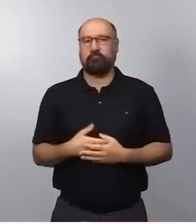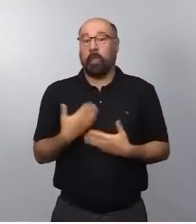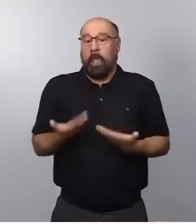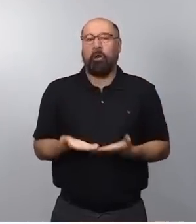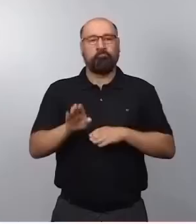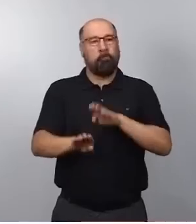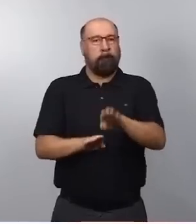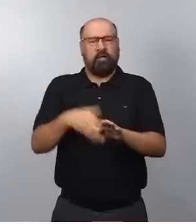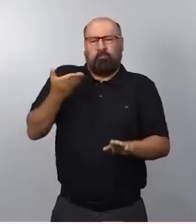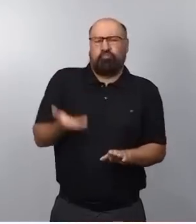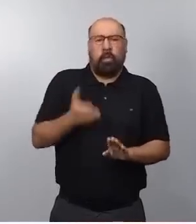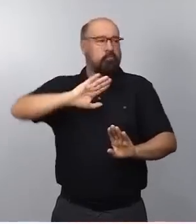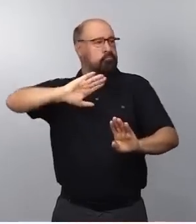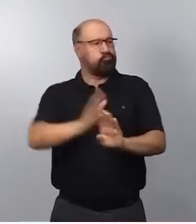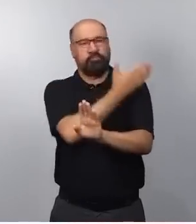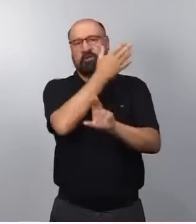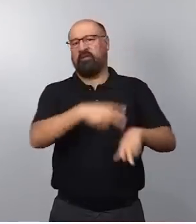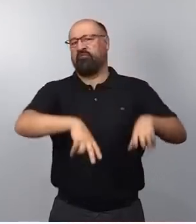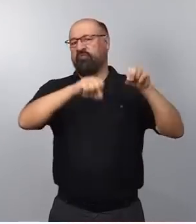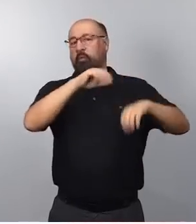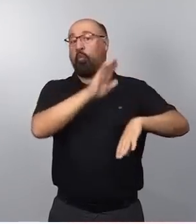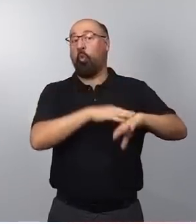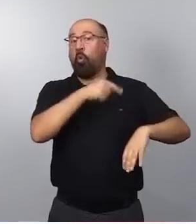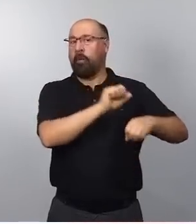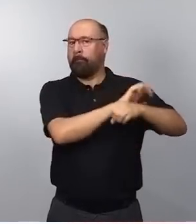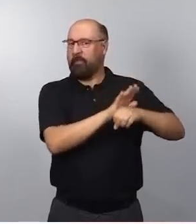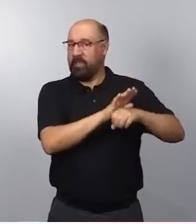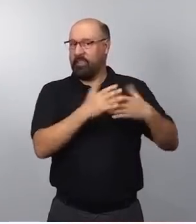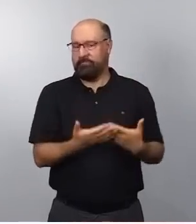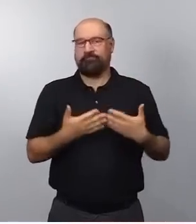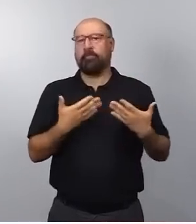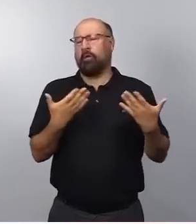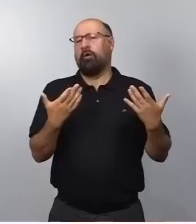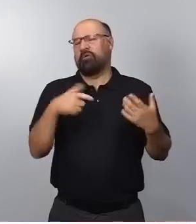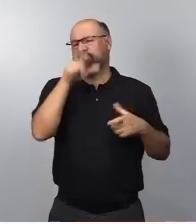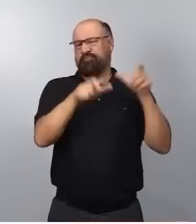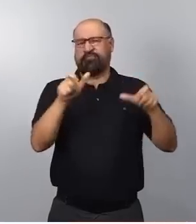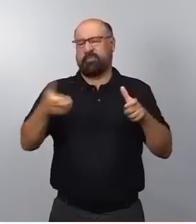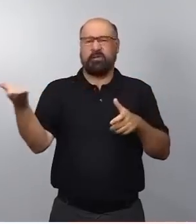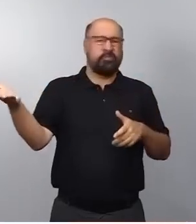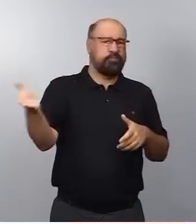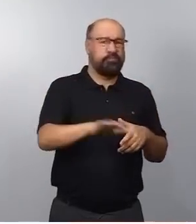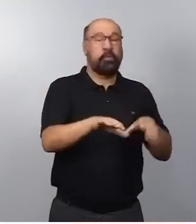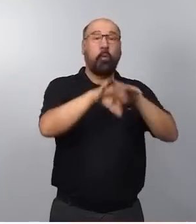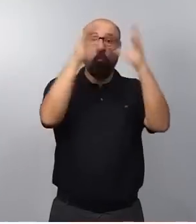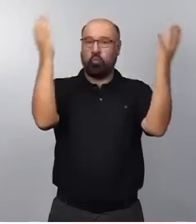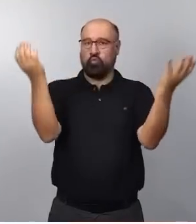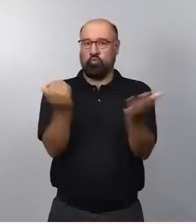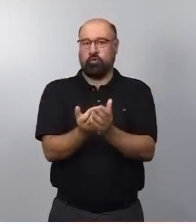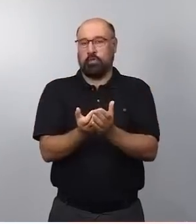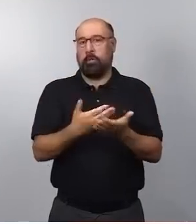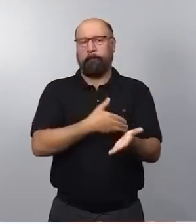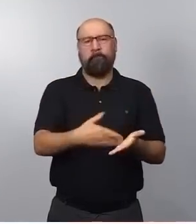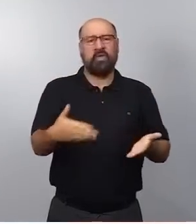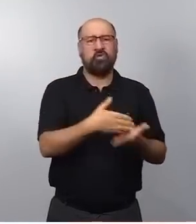que cerramos hoy un episodio provocado por la pandemia que ha causado estragos, desde luego, en todo el mundo, dejando